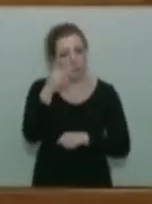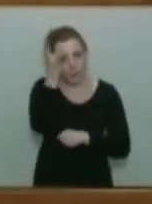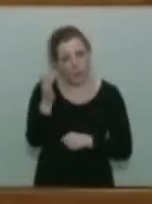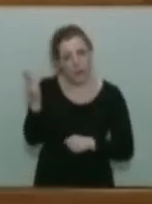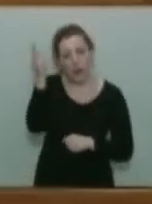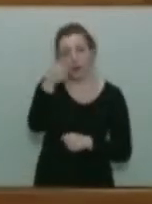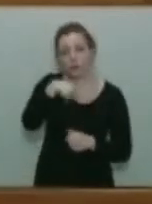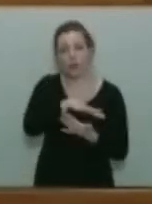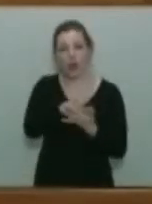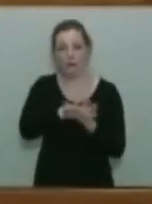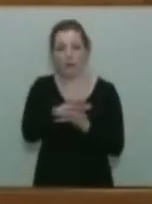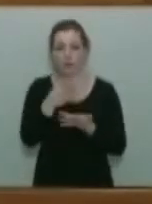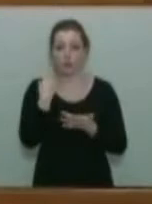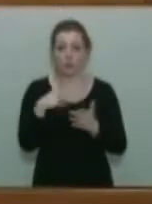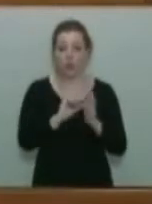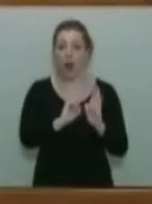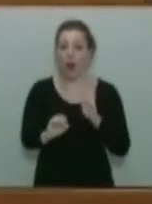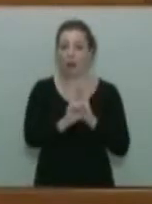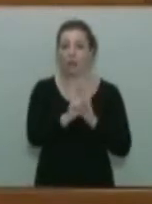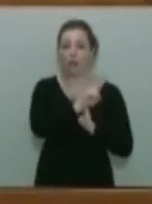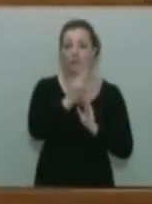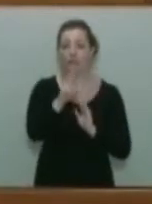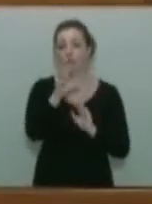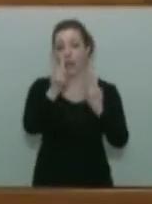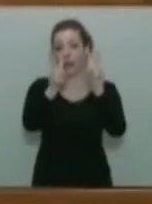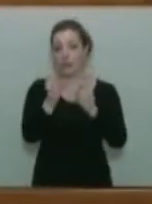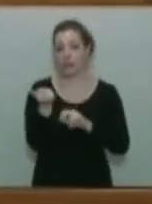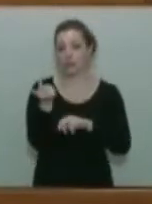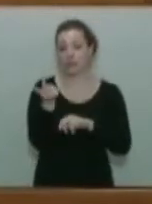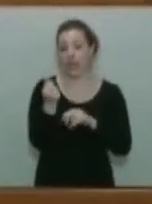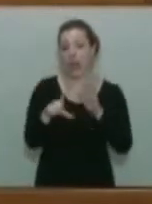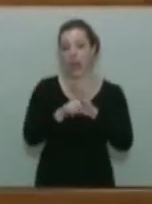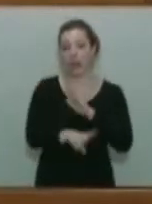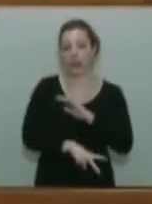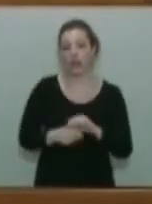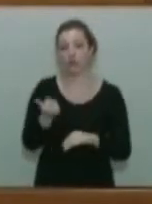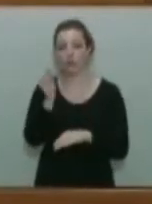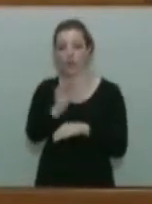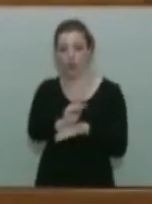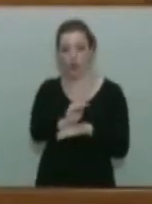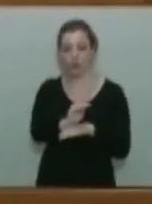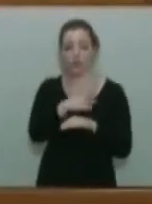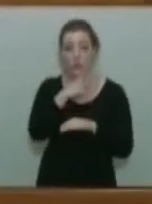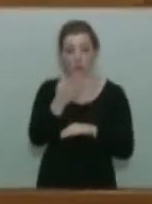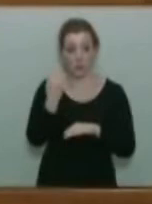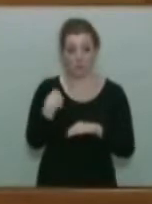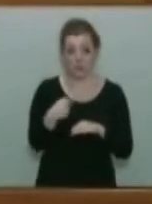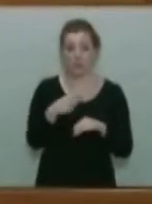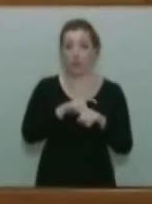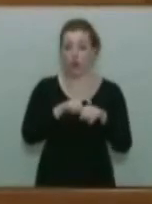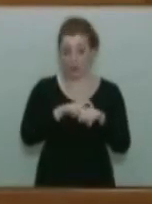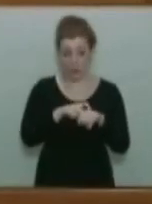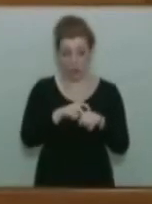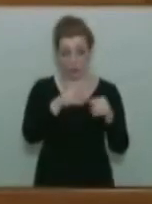estaremos hablando de la interpretación del artículo 22 de la Ley General de Subvenciones, que hace referencia a eso, o no, bueno, a los criterios que vienen marcados, usted ha